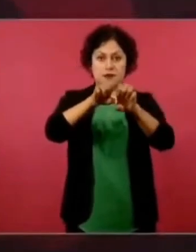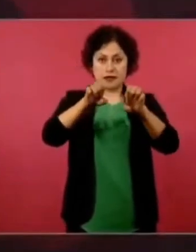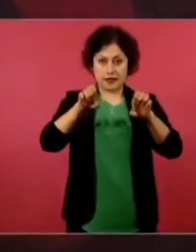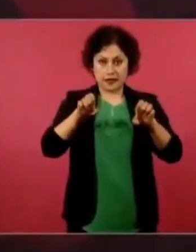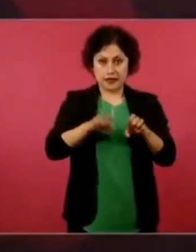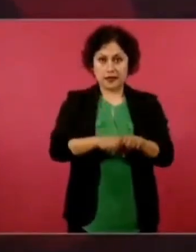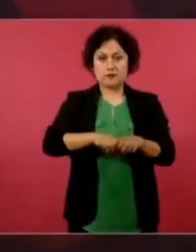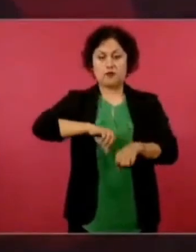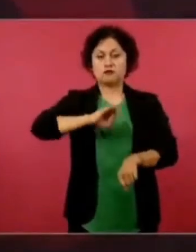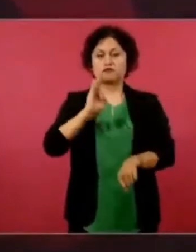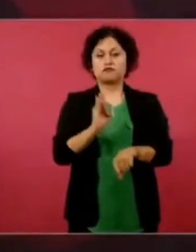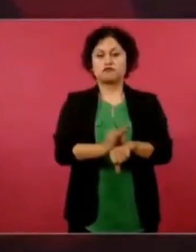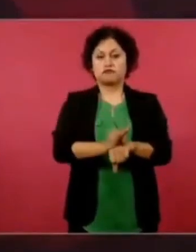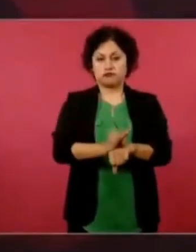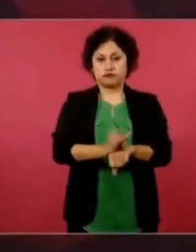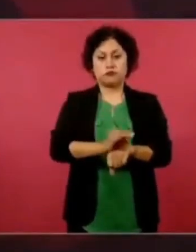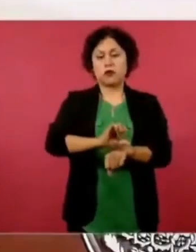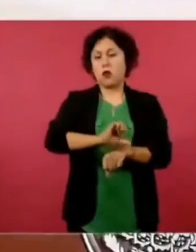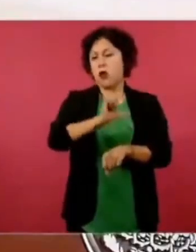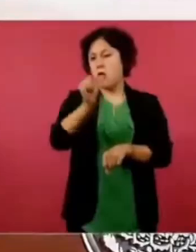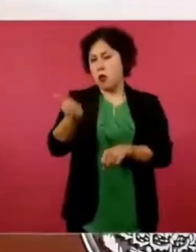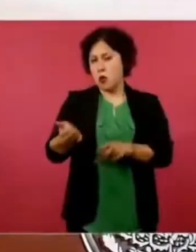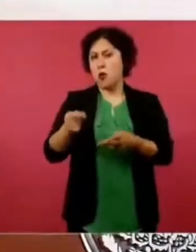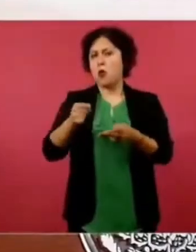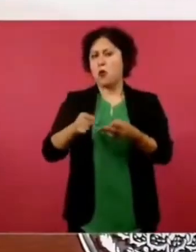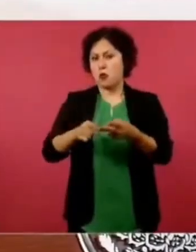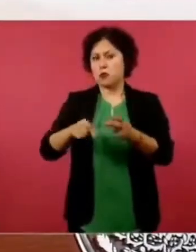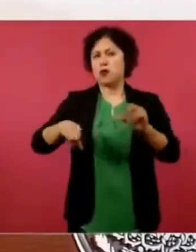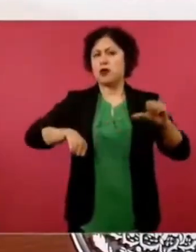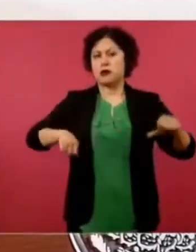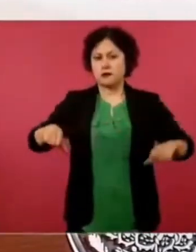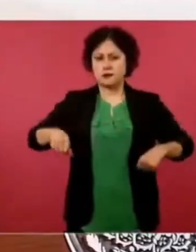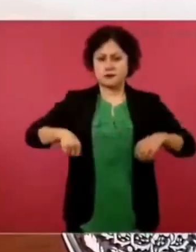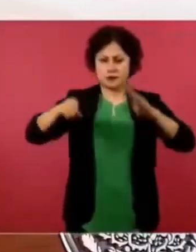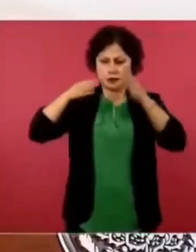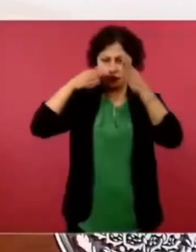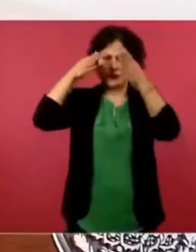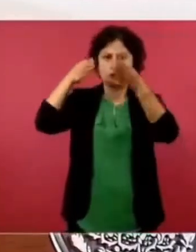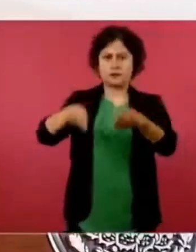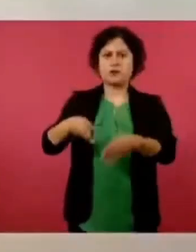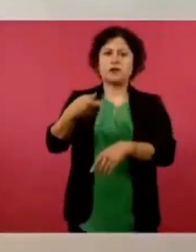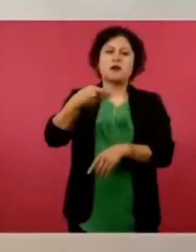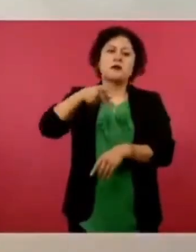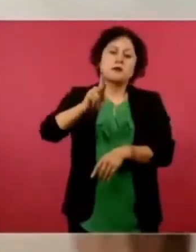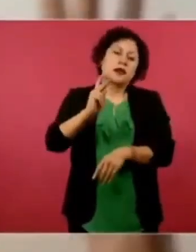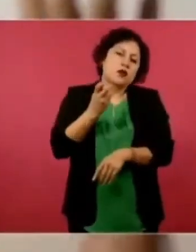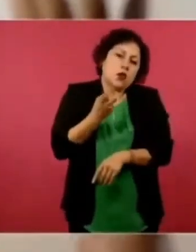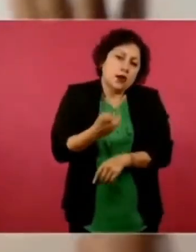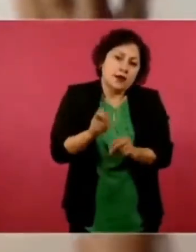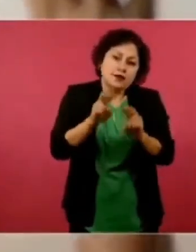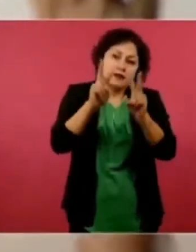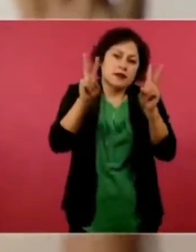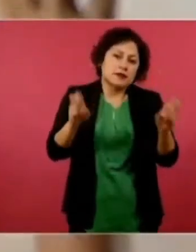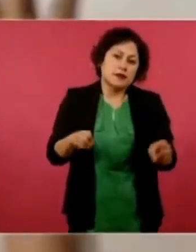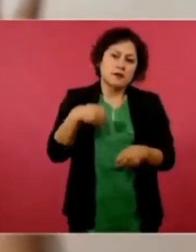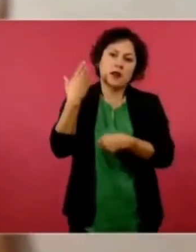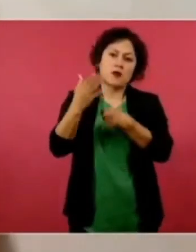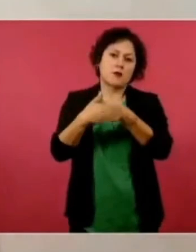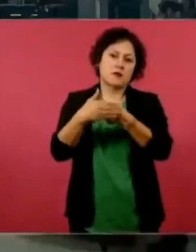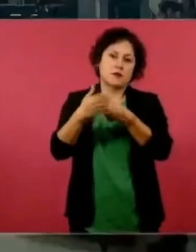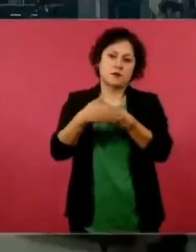es importante y otras funciones específicas, pero eso lo va a decidir la presidenta electa.